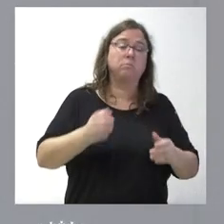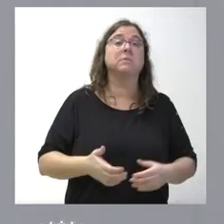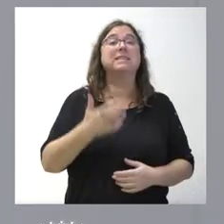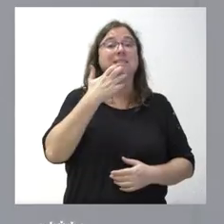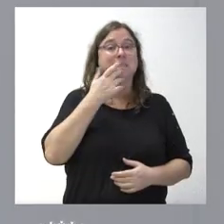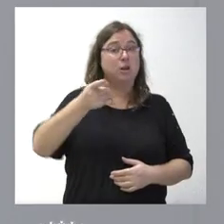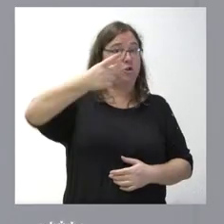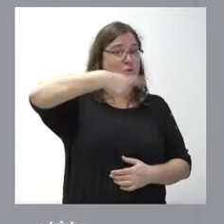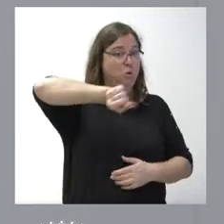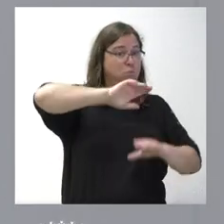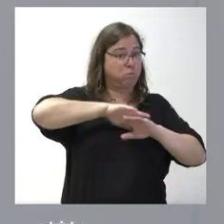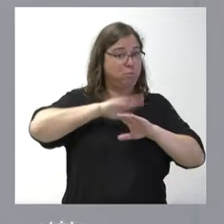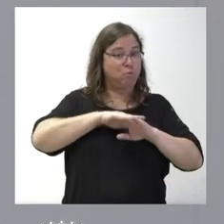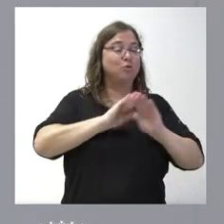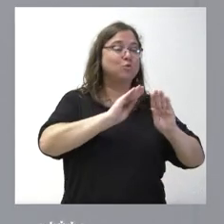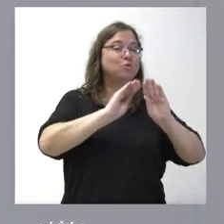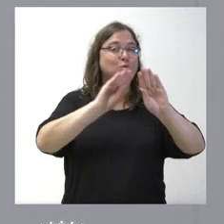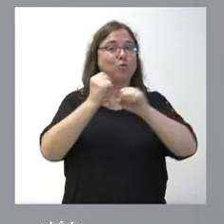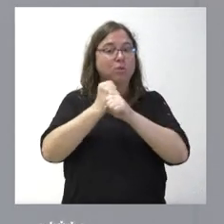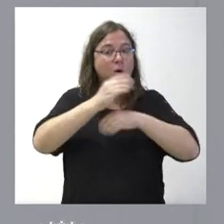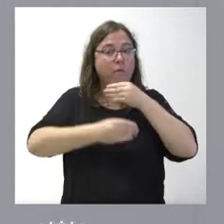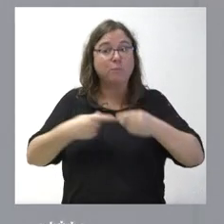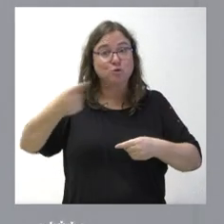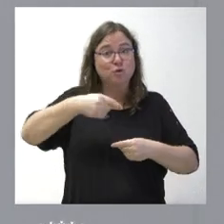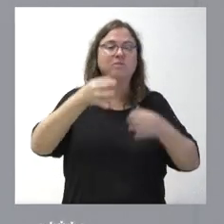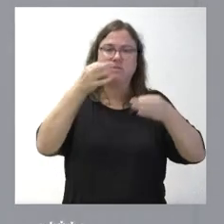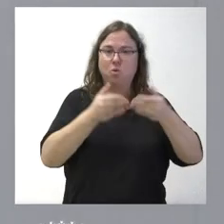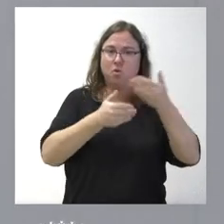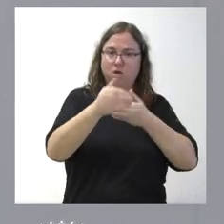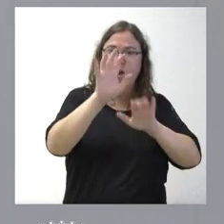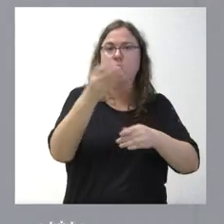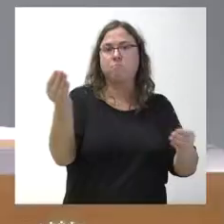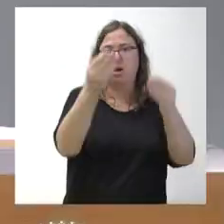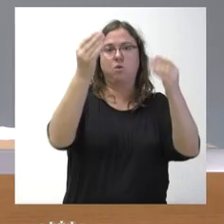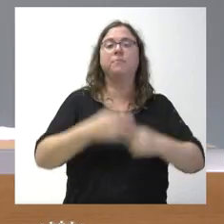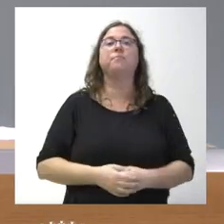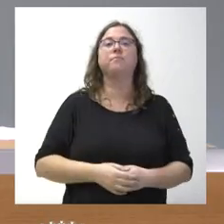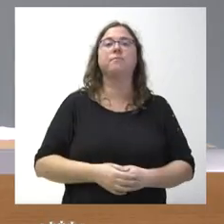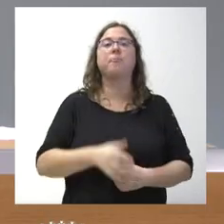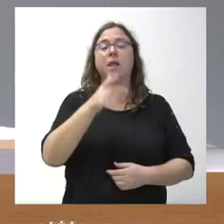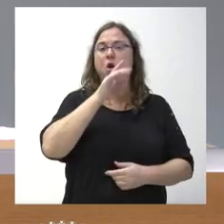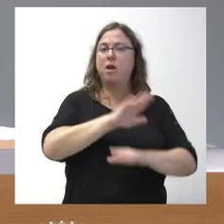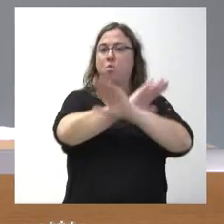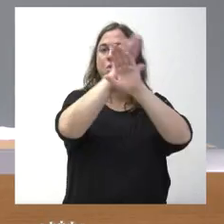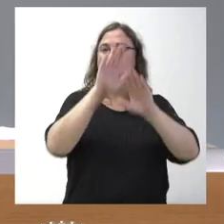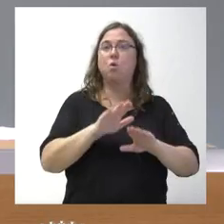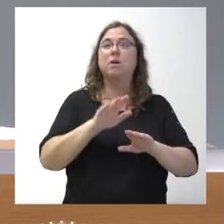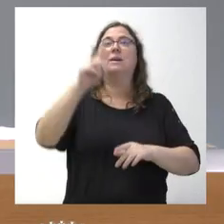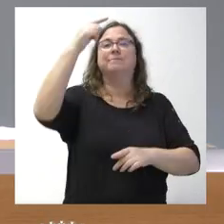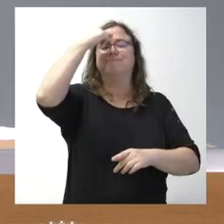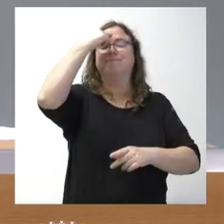nuestra parte del trabajo es seguro que a León le va a ir mejor pues vamos a cerrar este